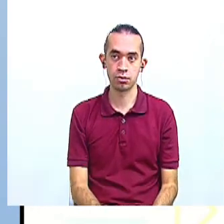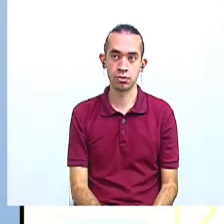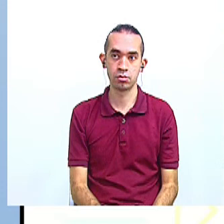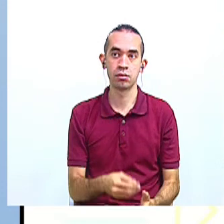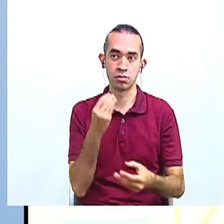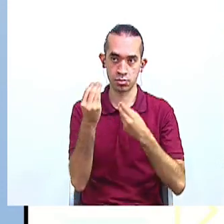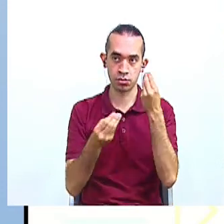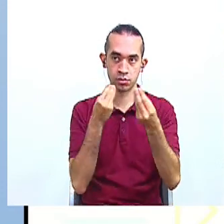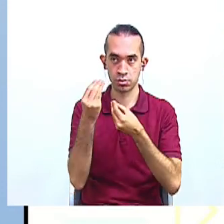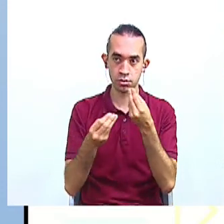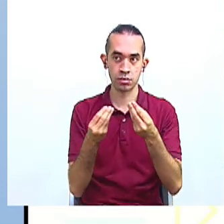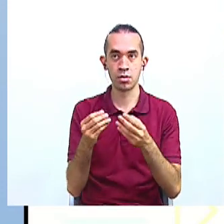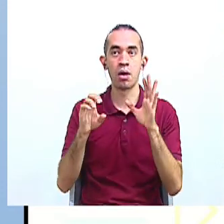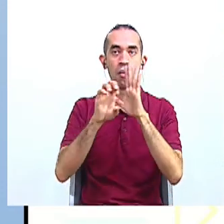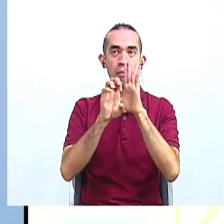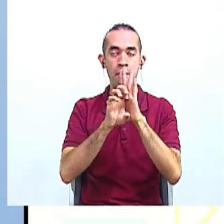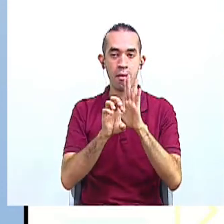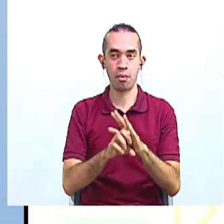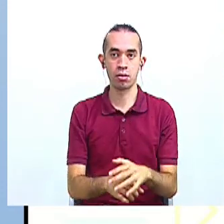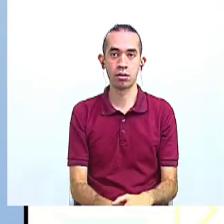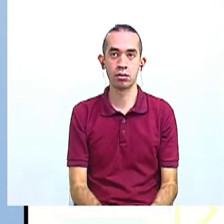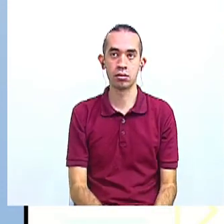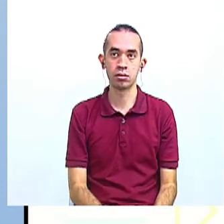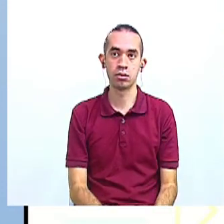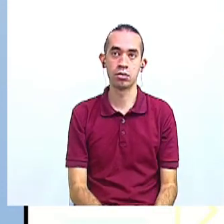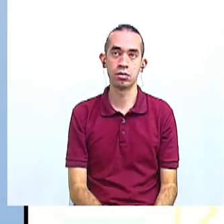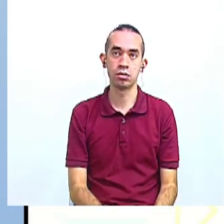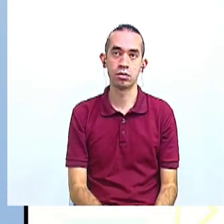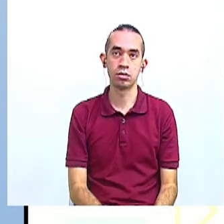vamos a pasar a otro ejemplo.